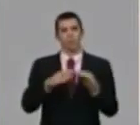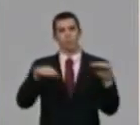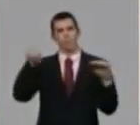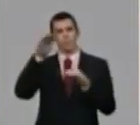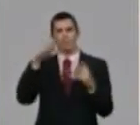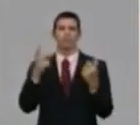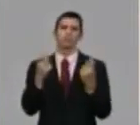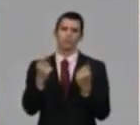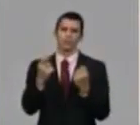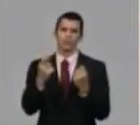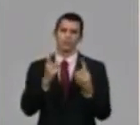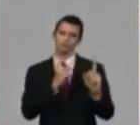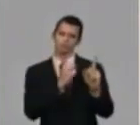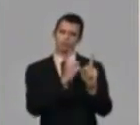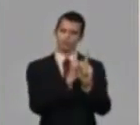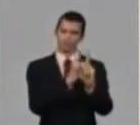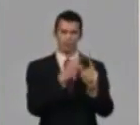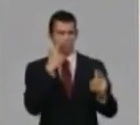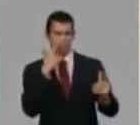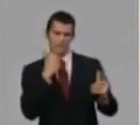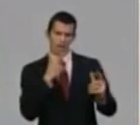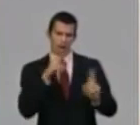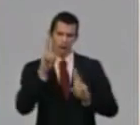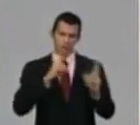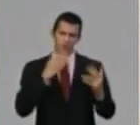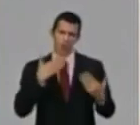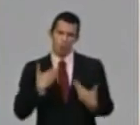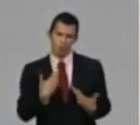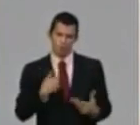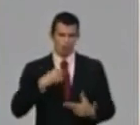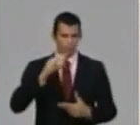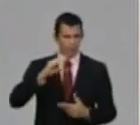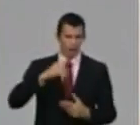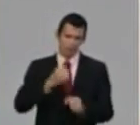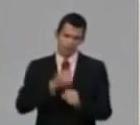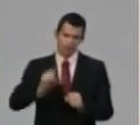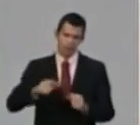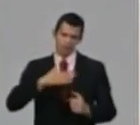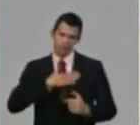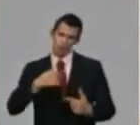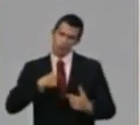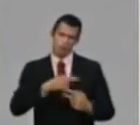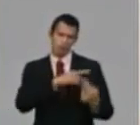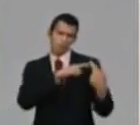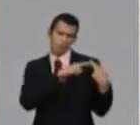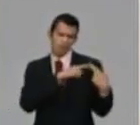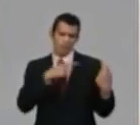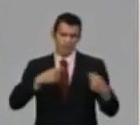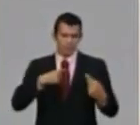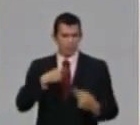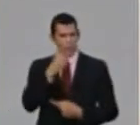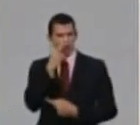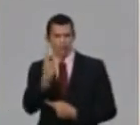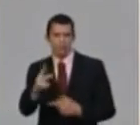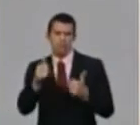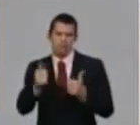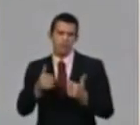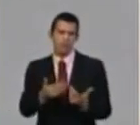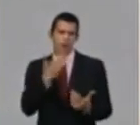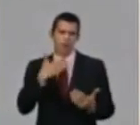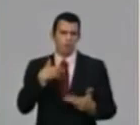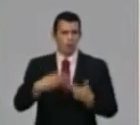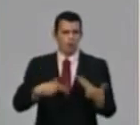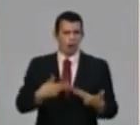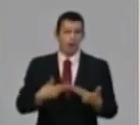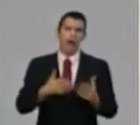adecuación de tipo impositivo para realizar el pago. Y también tienen la posibilidad de aplazar el pago. fechas que están